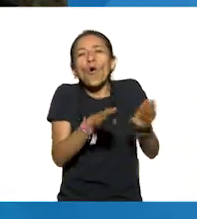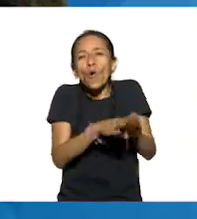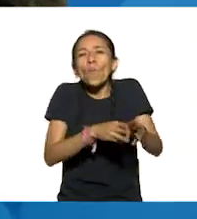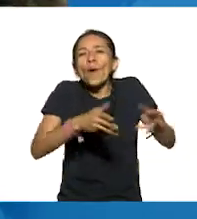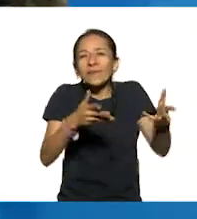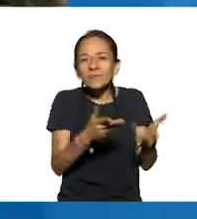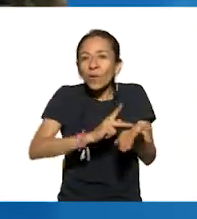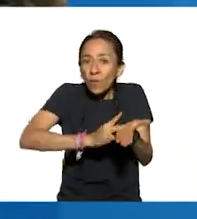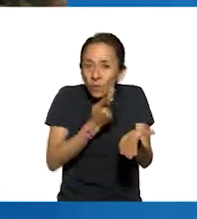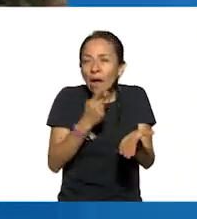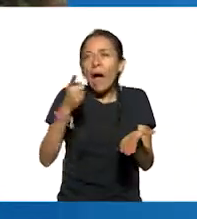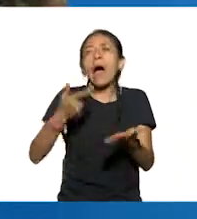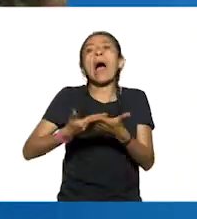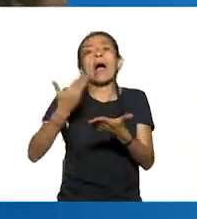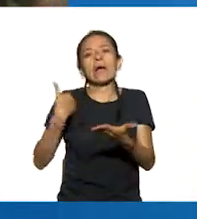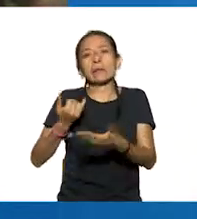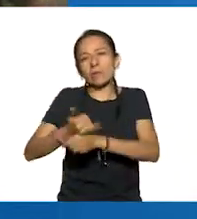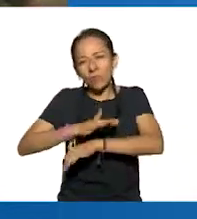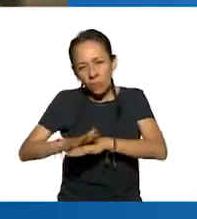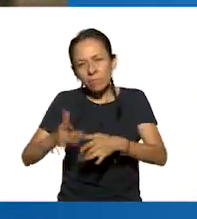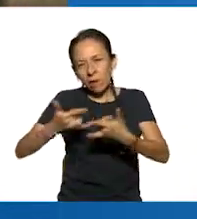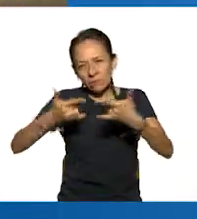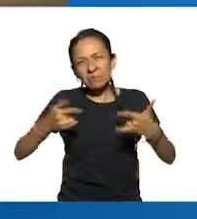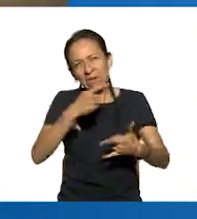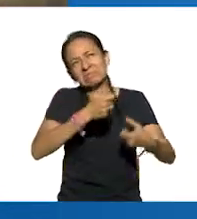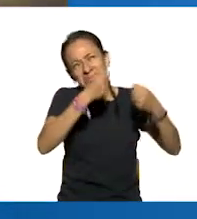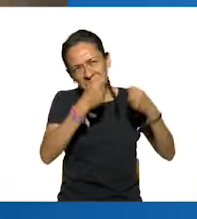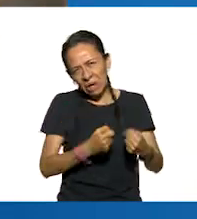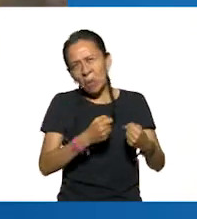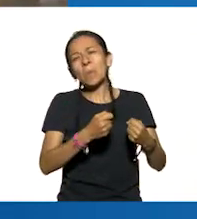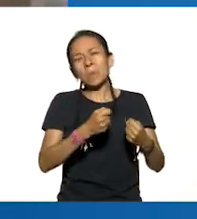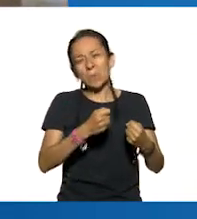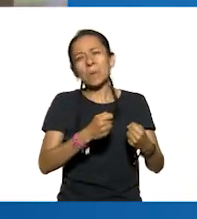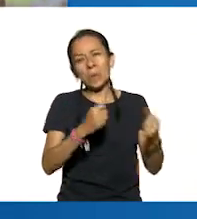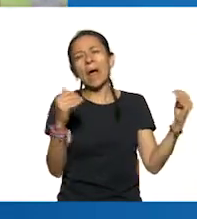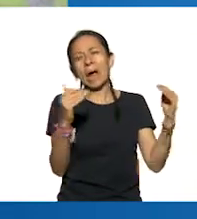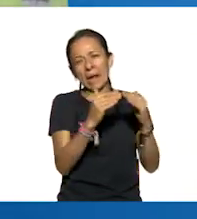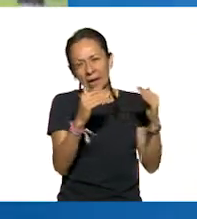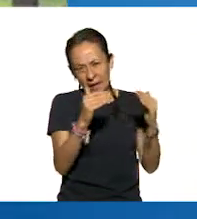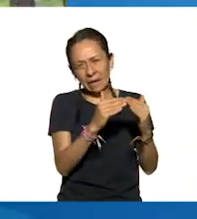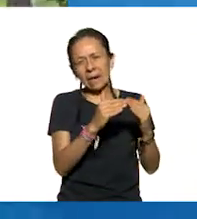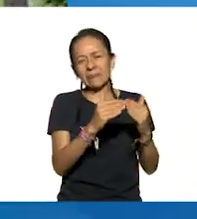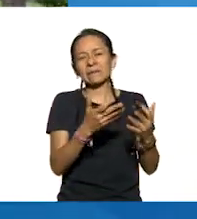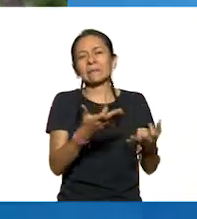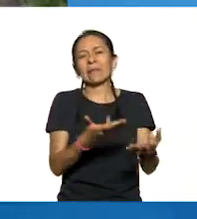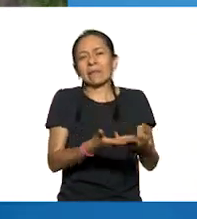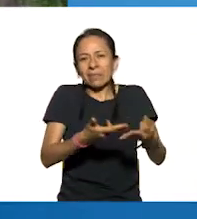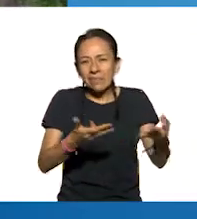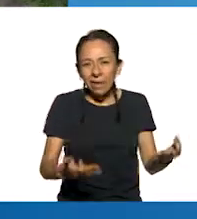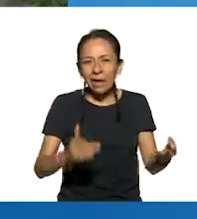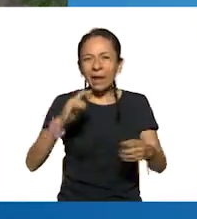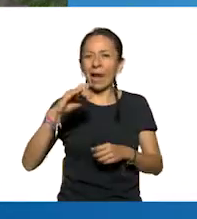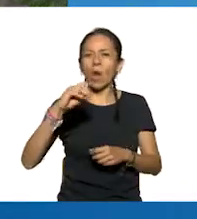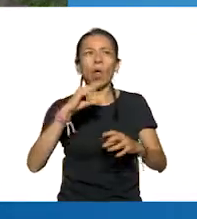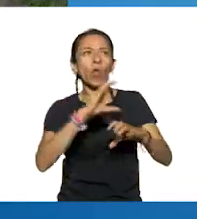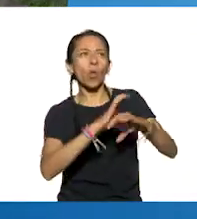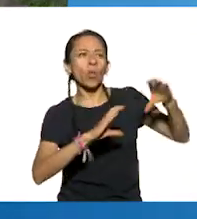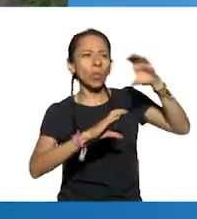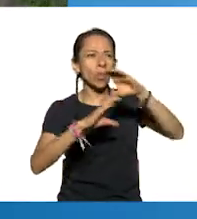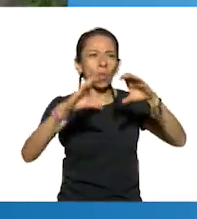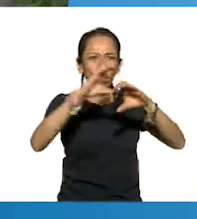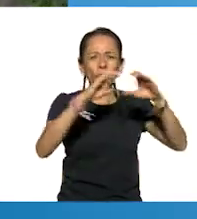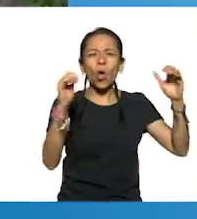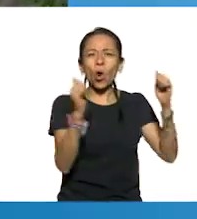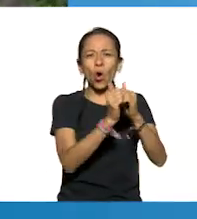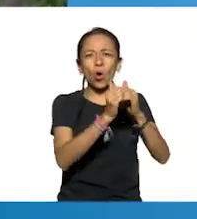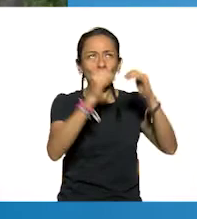pero seguramente esta es una casa de adobe y ya con teja. Seguramente la casa original era